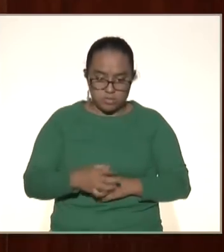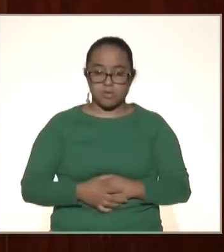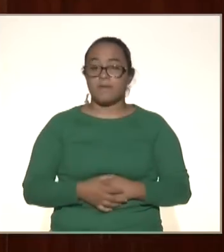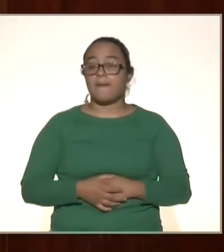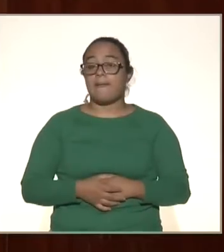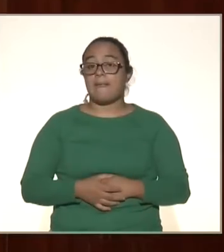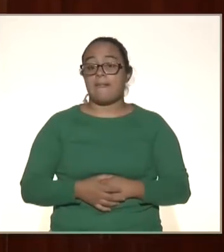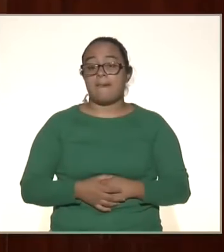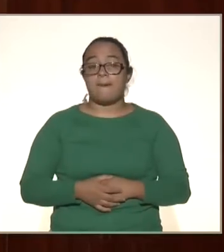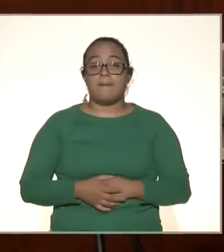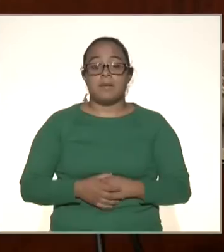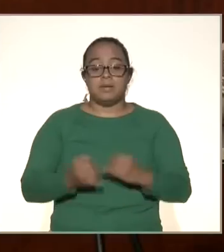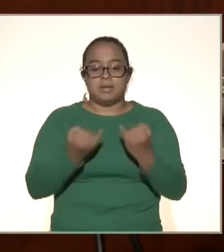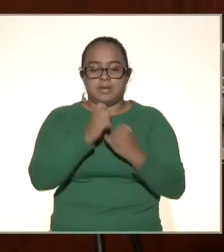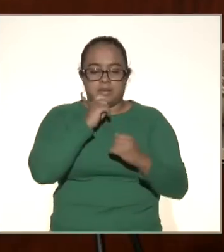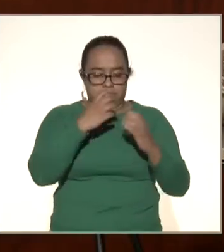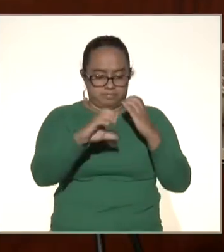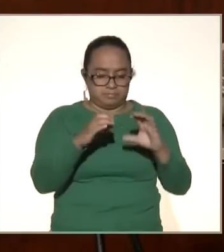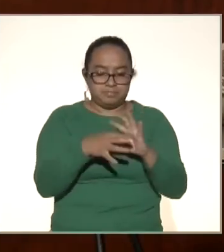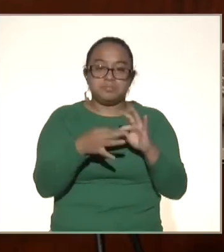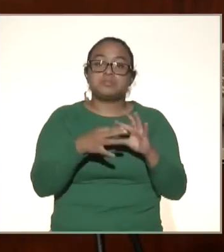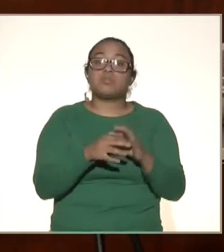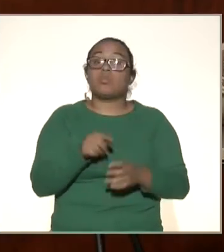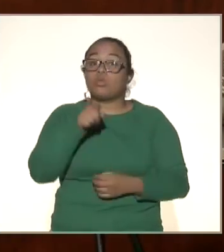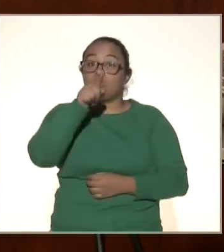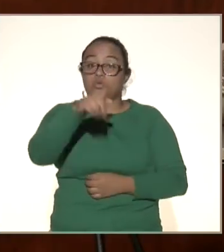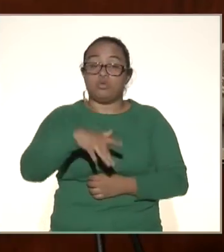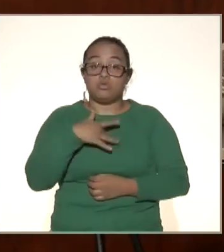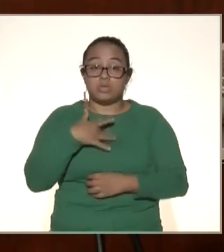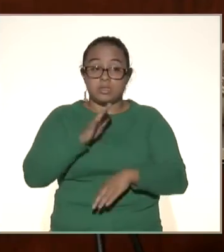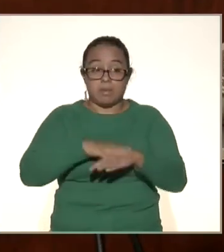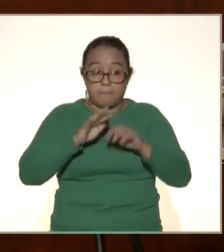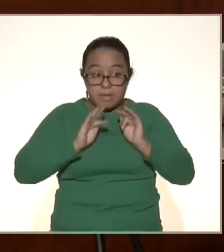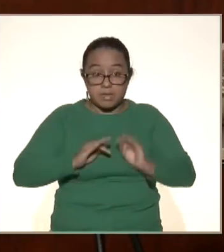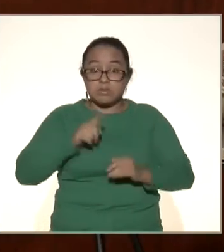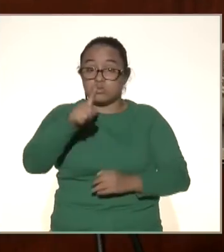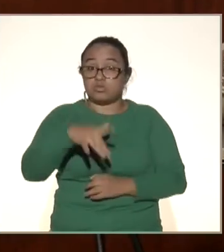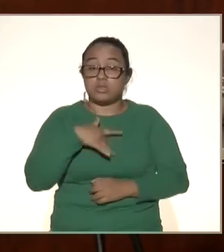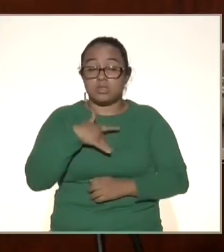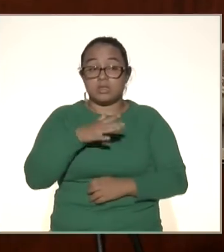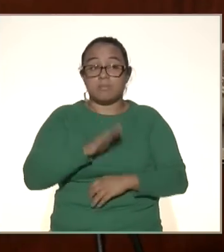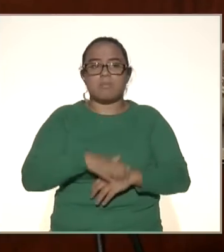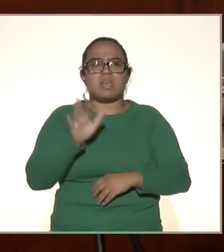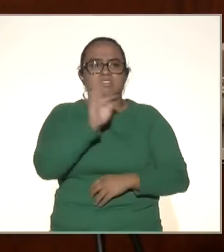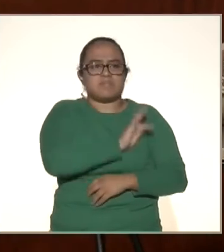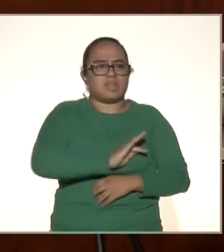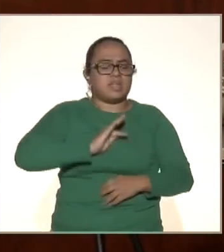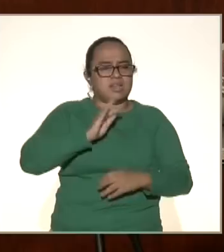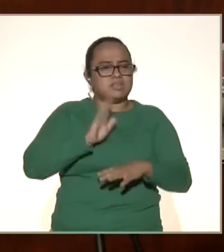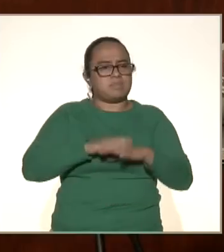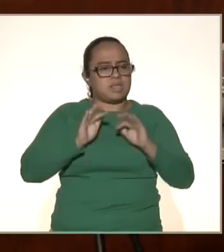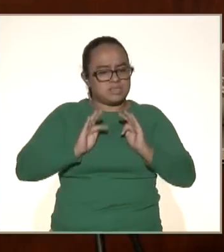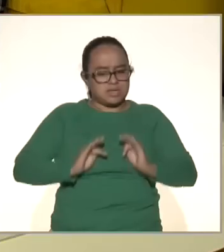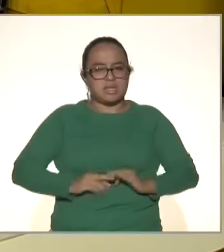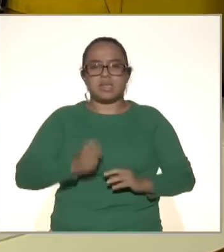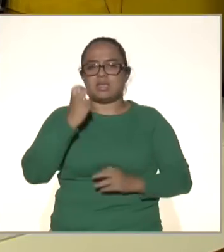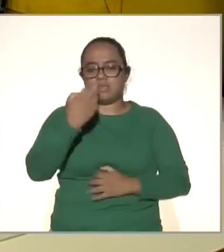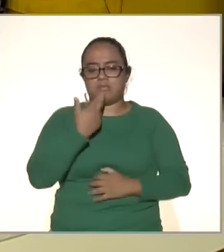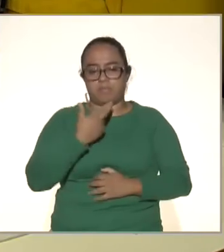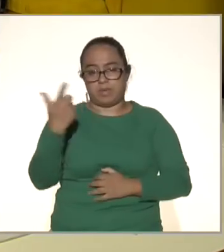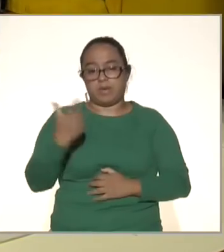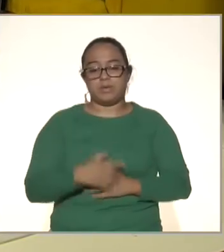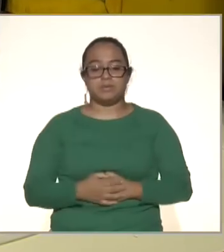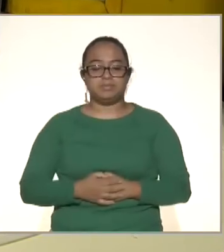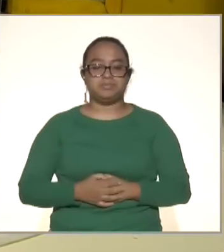o sea... Y lo dicen en los comentarios, ¿no? Donde te sientas a gusto, donde te sientas feliz y pleno, cómodo, ¿no? claro. Blanca.